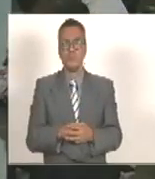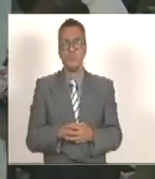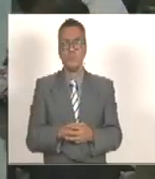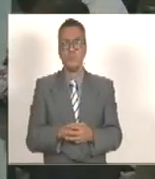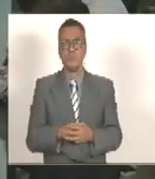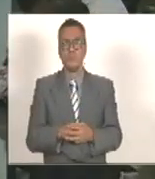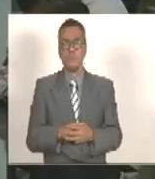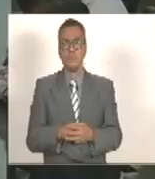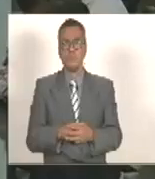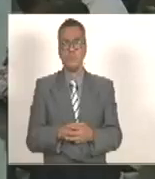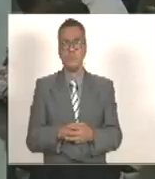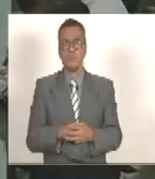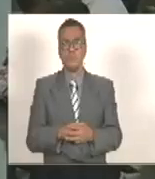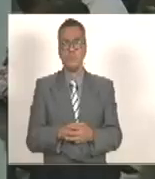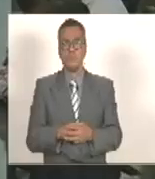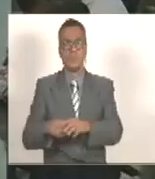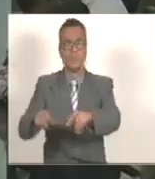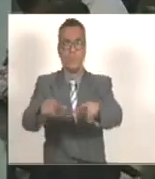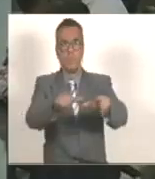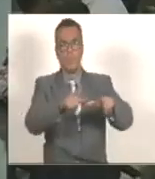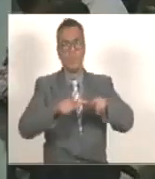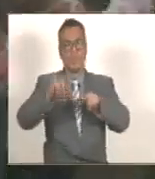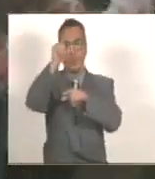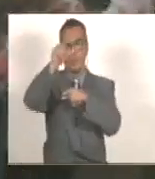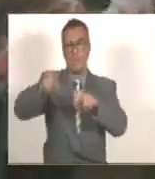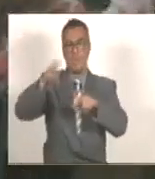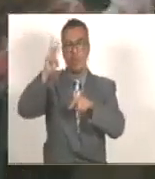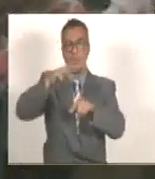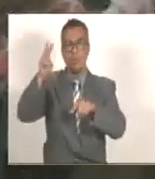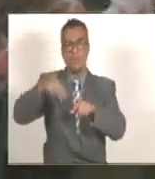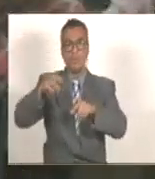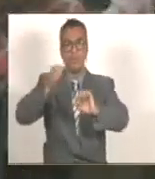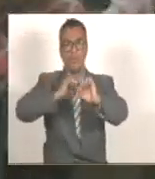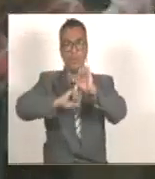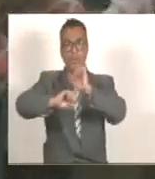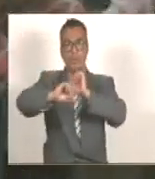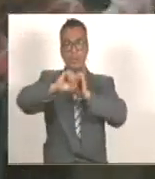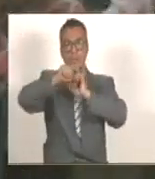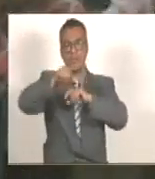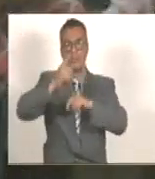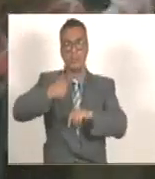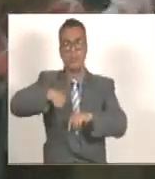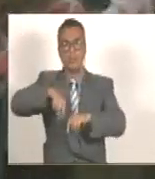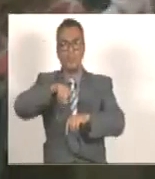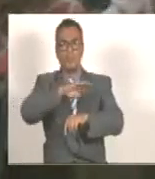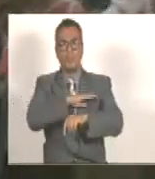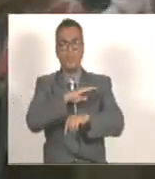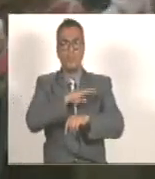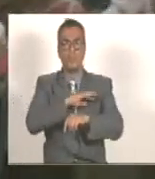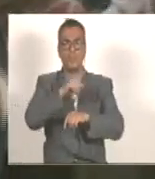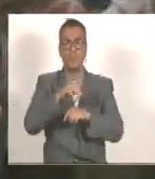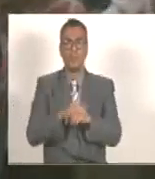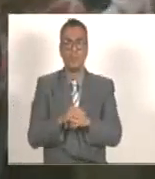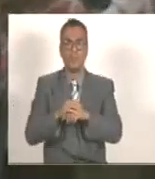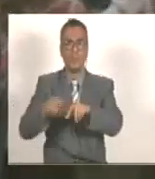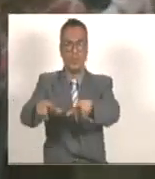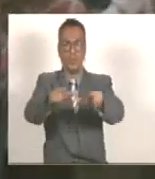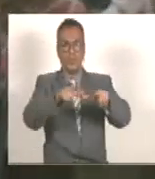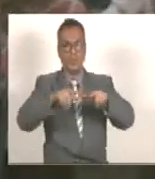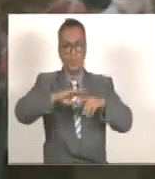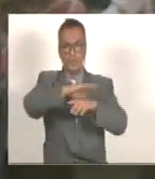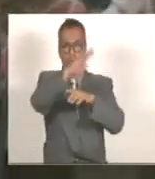defensa del territorio efectivo y para la defensa de nuestro espacio